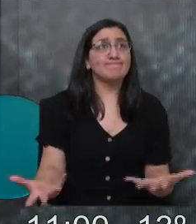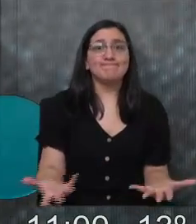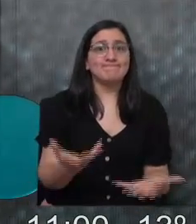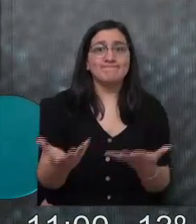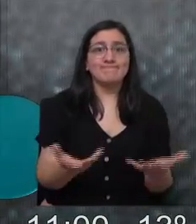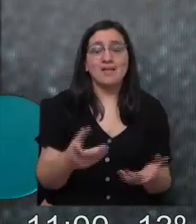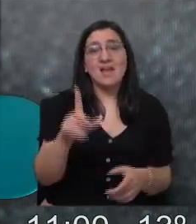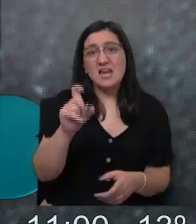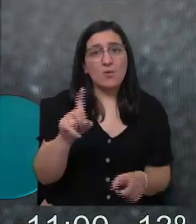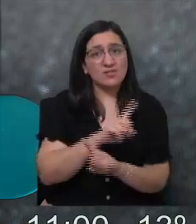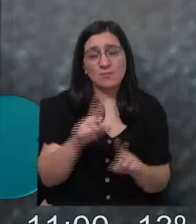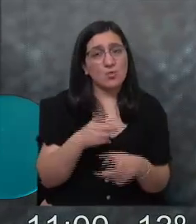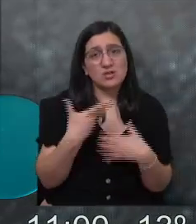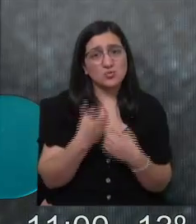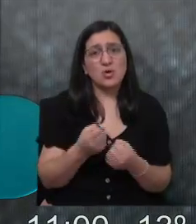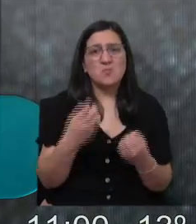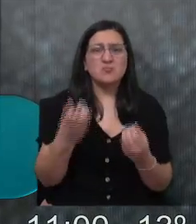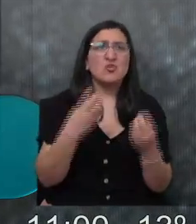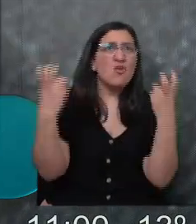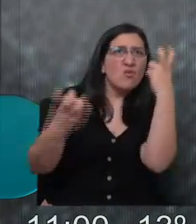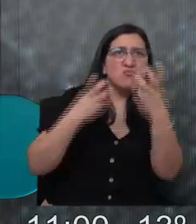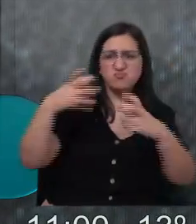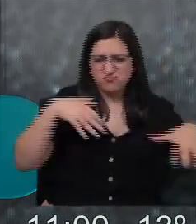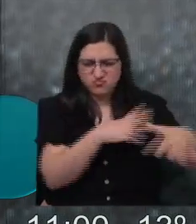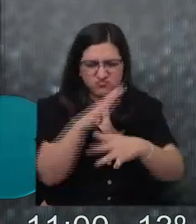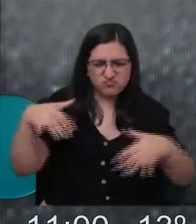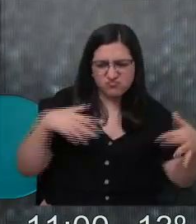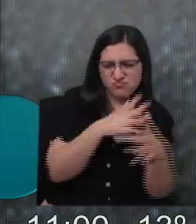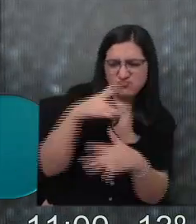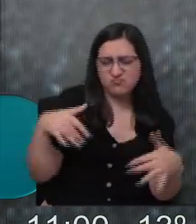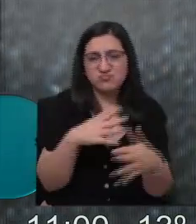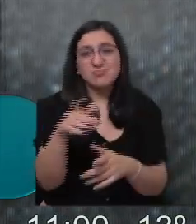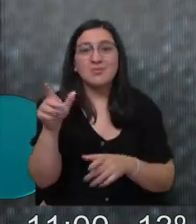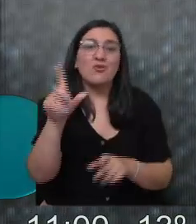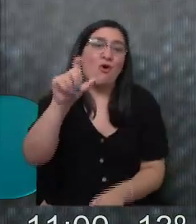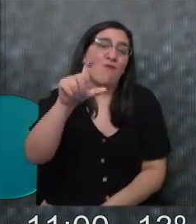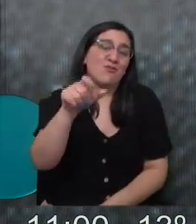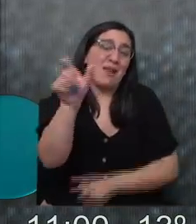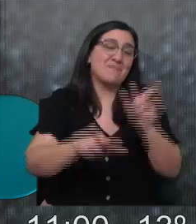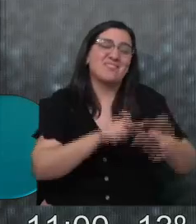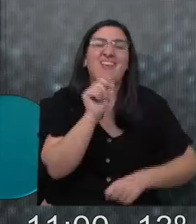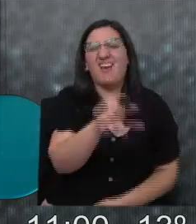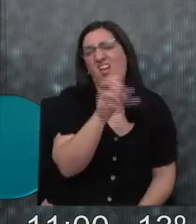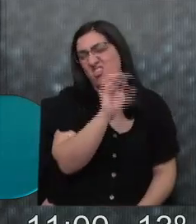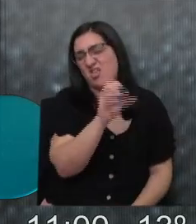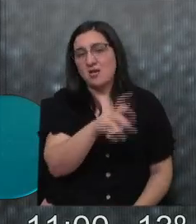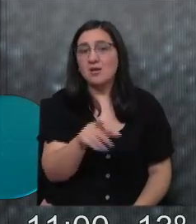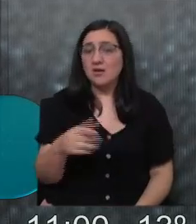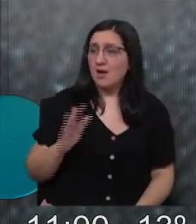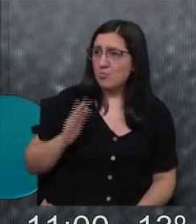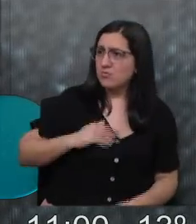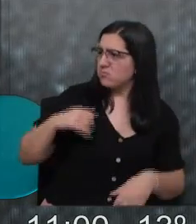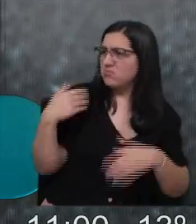El agua tampoco le colaboró, mucha turbulencia, y fue obviamente la población lapidaria con Gertrude, pero ella dijo, yo no me voy a dar